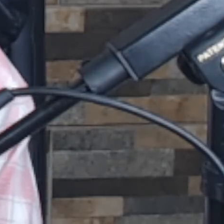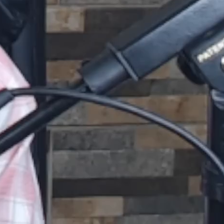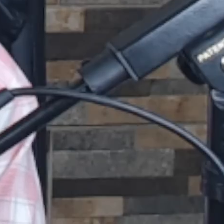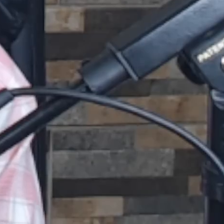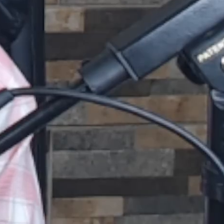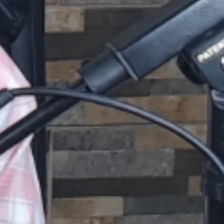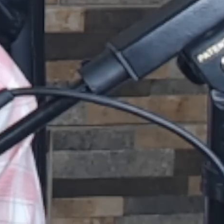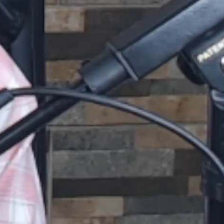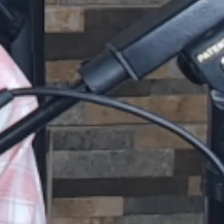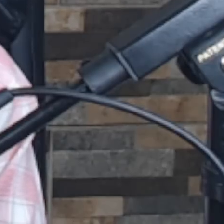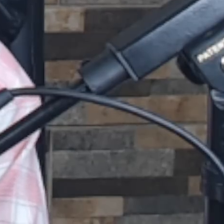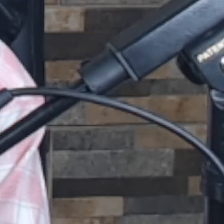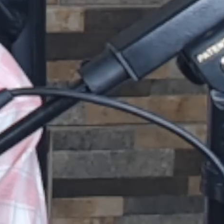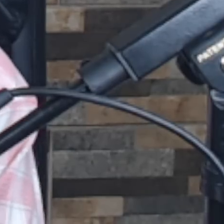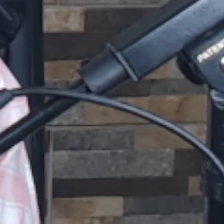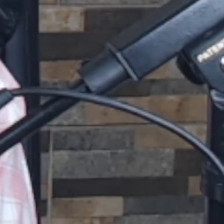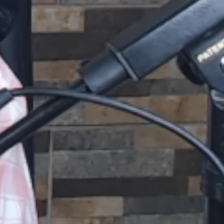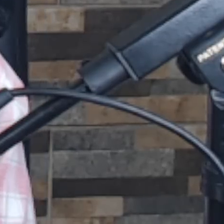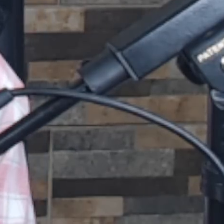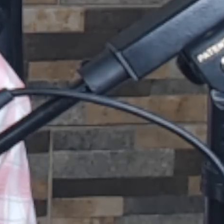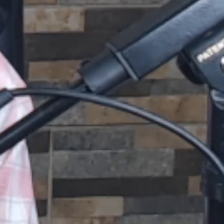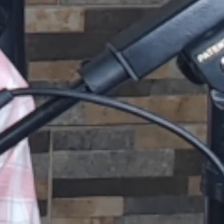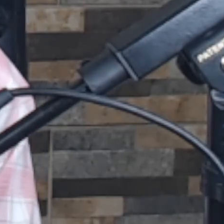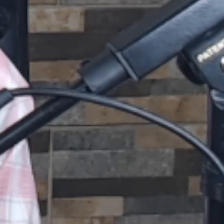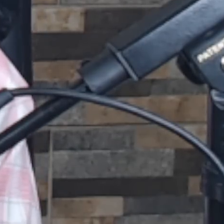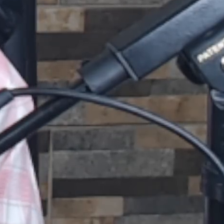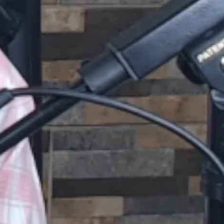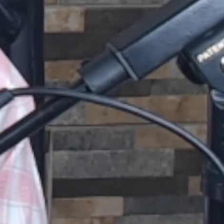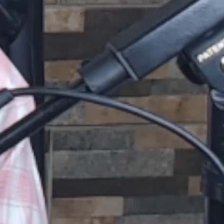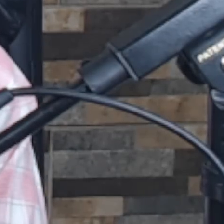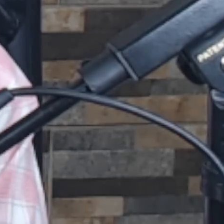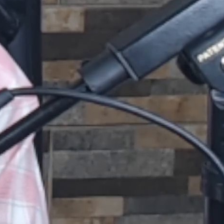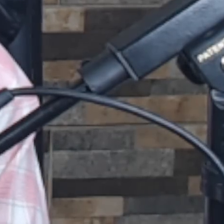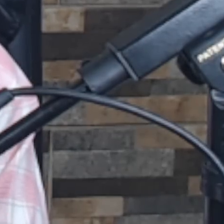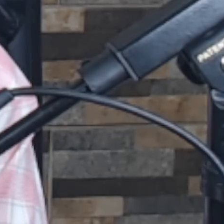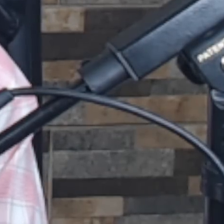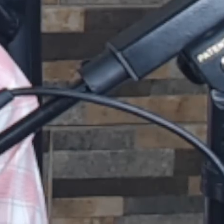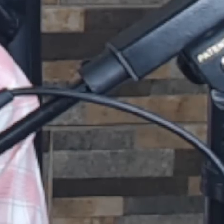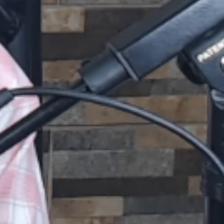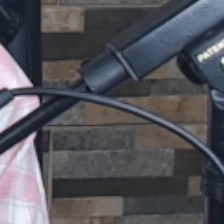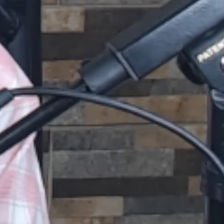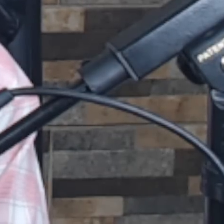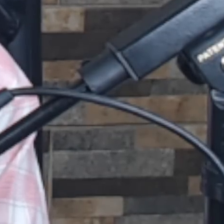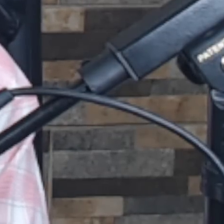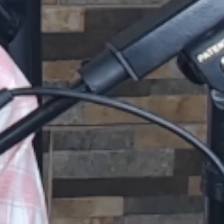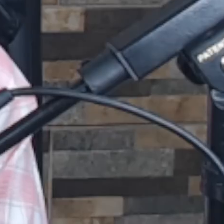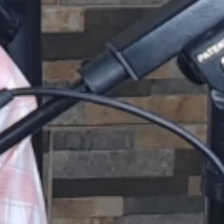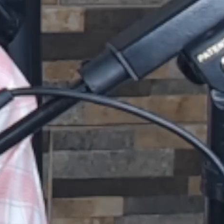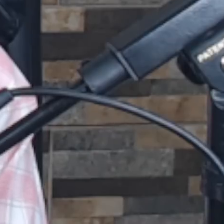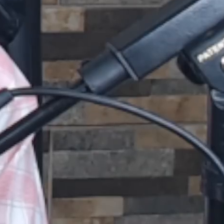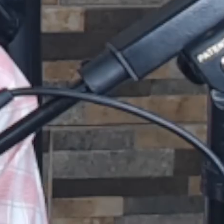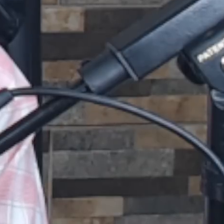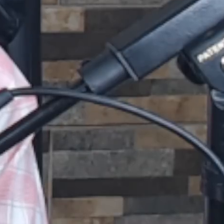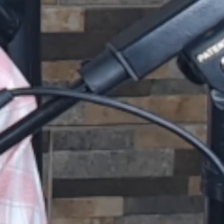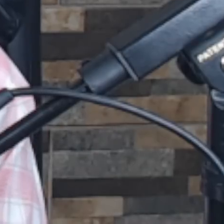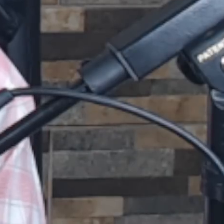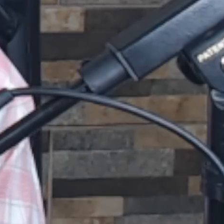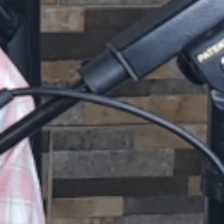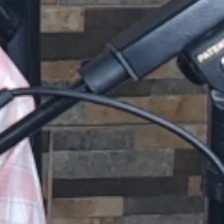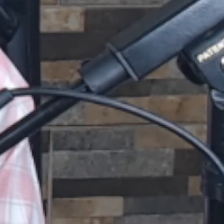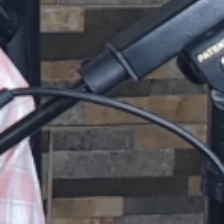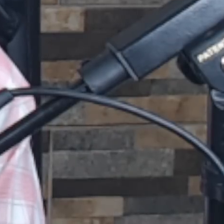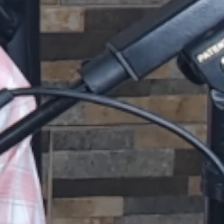presidente, yo le creo al presidente López Obrador, Andrés Manuel López Obrador, que se puede ir a descansar a su rancho en